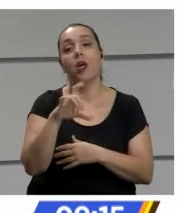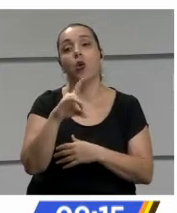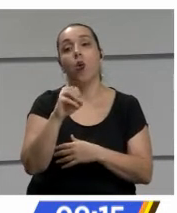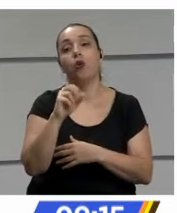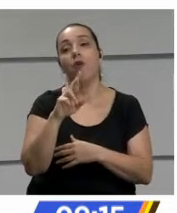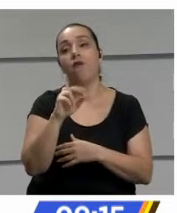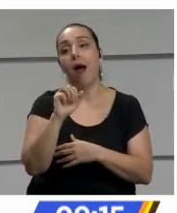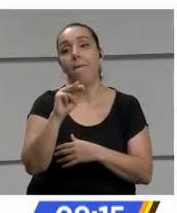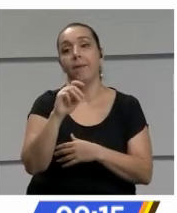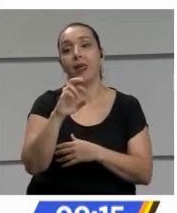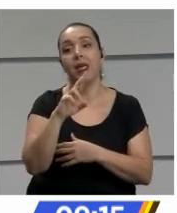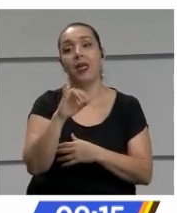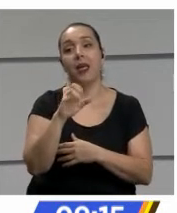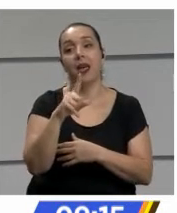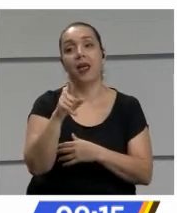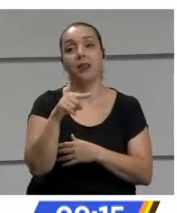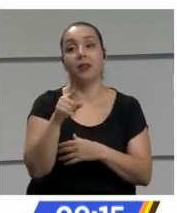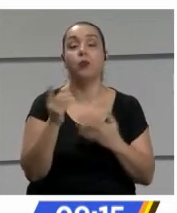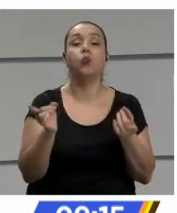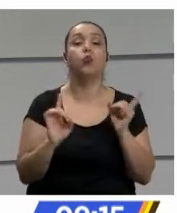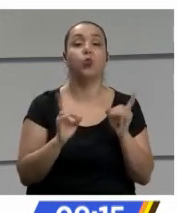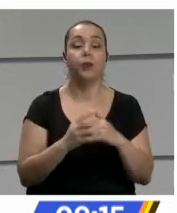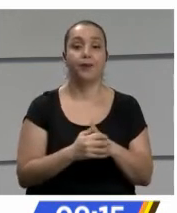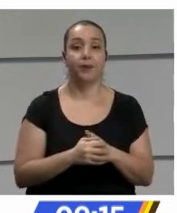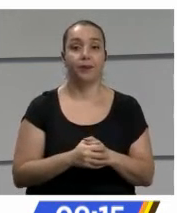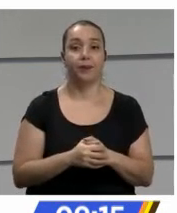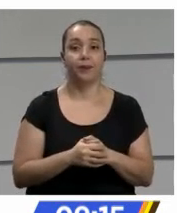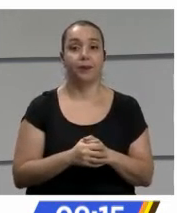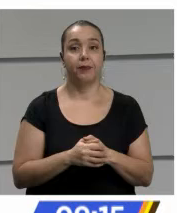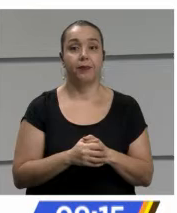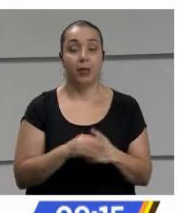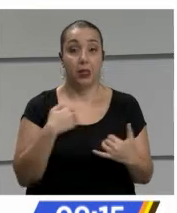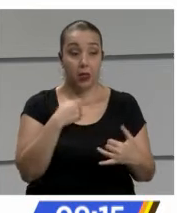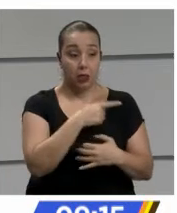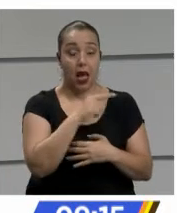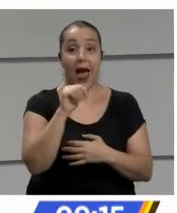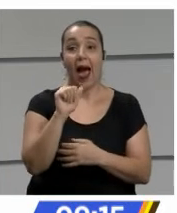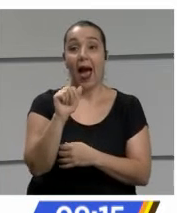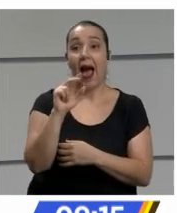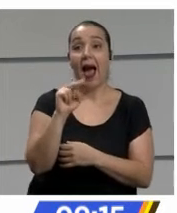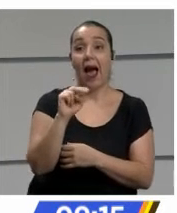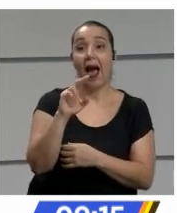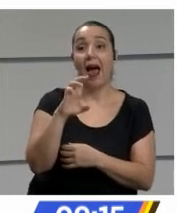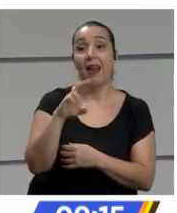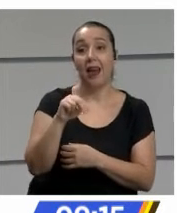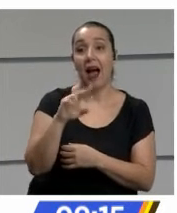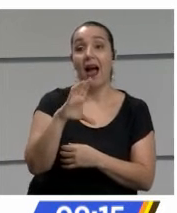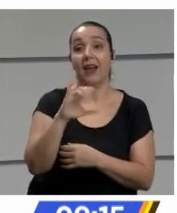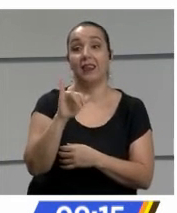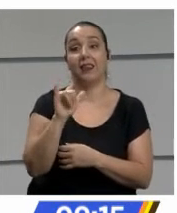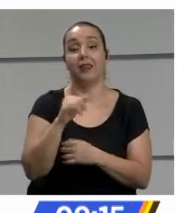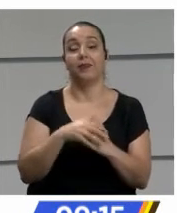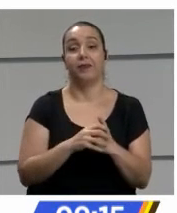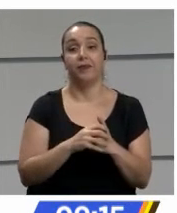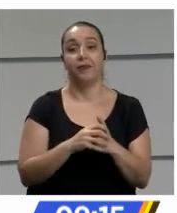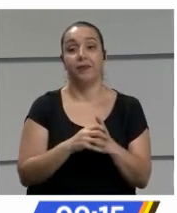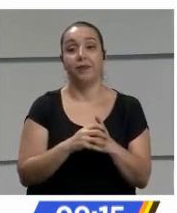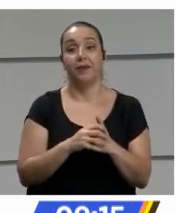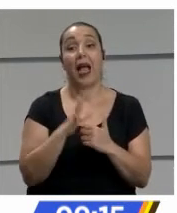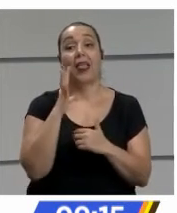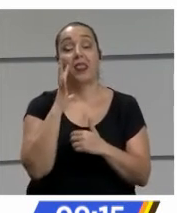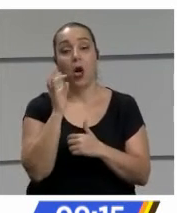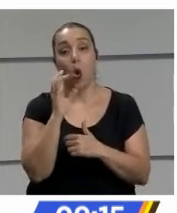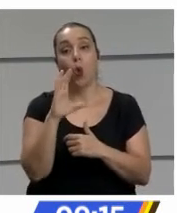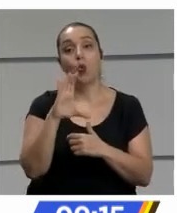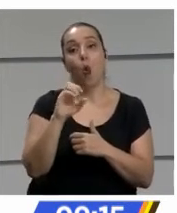Marcos Ramírez. Vamos a ver aquí. A ver, esta última. Anansi, sí. Hay que Tío decirla Conejo, porque no tenemos la respuesta en pantalla. O